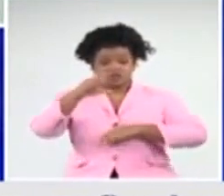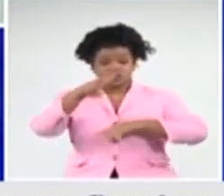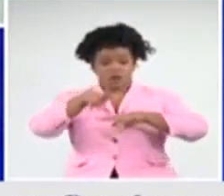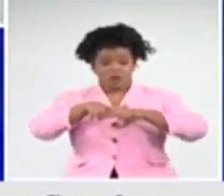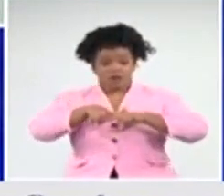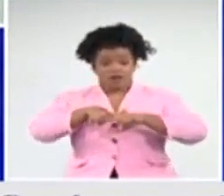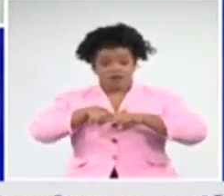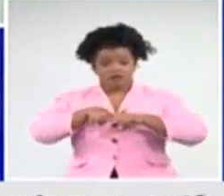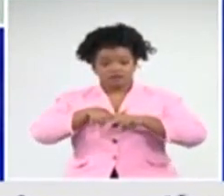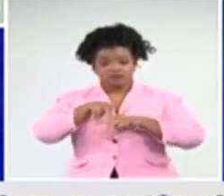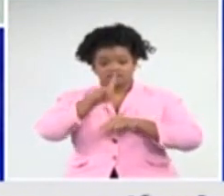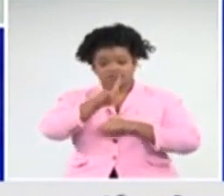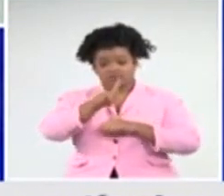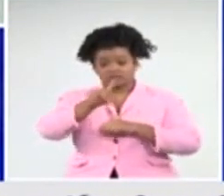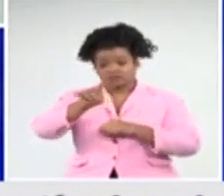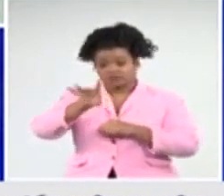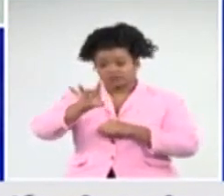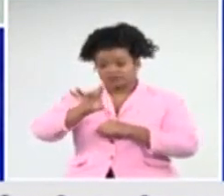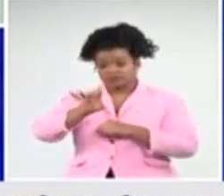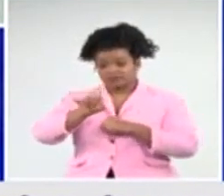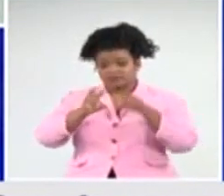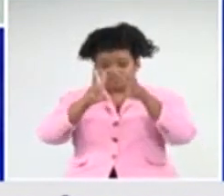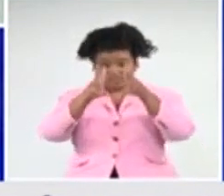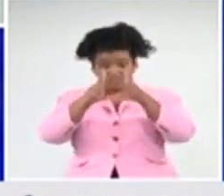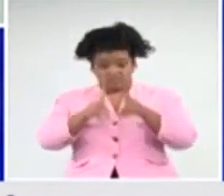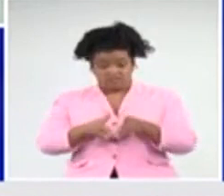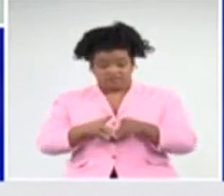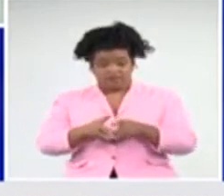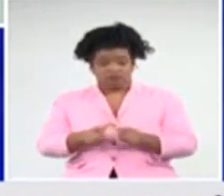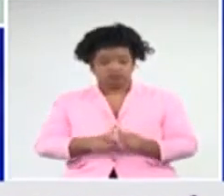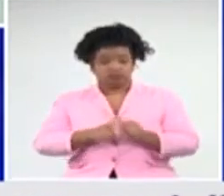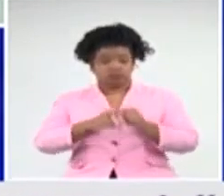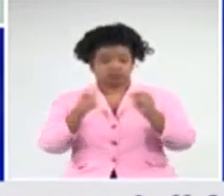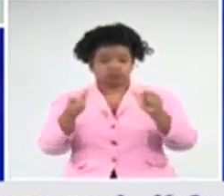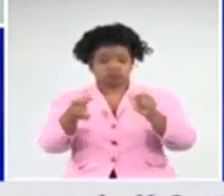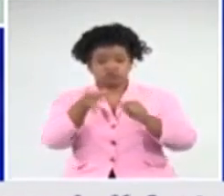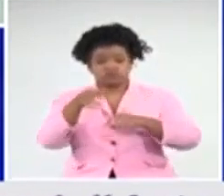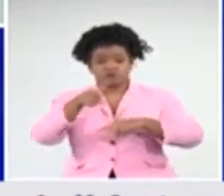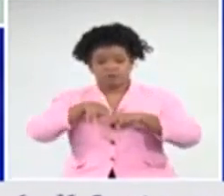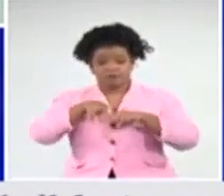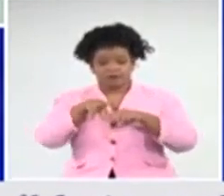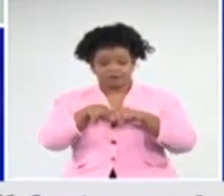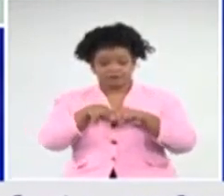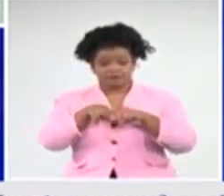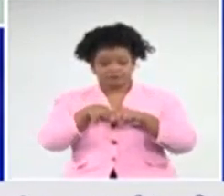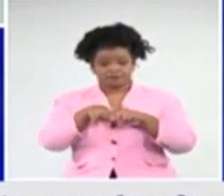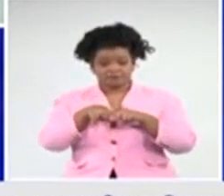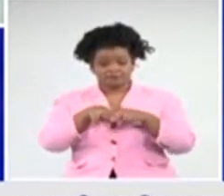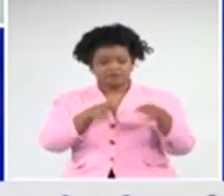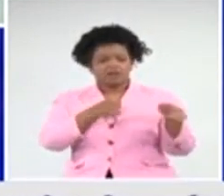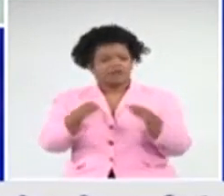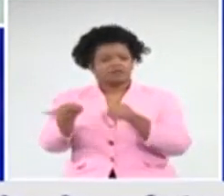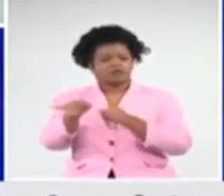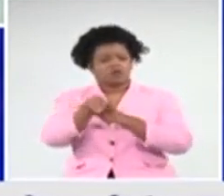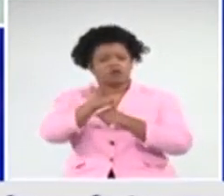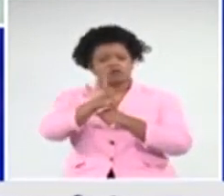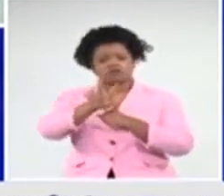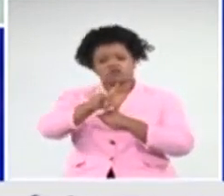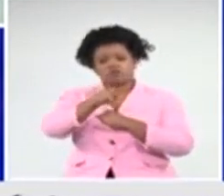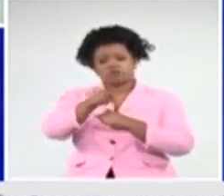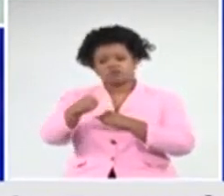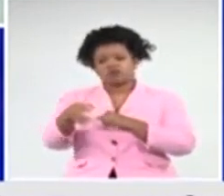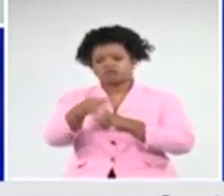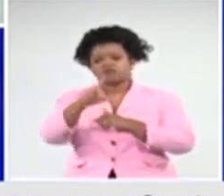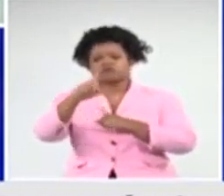115. Cifras muy elevadas en estos municipios de La Habana. Se diagnostican también 82 pacientes en El